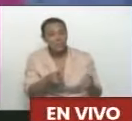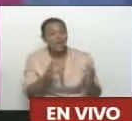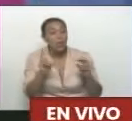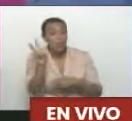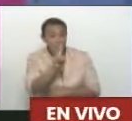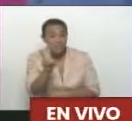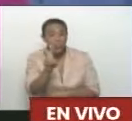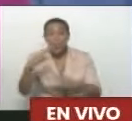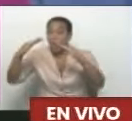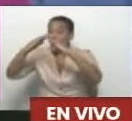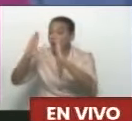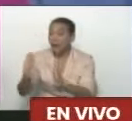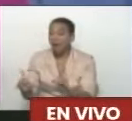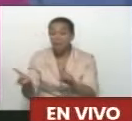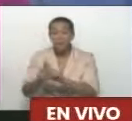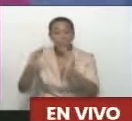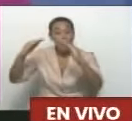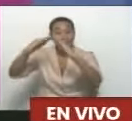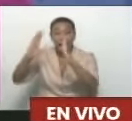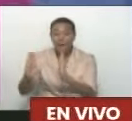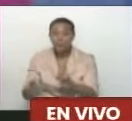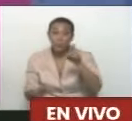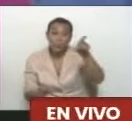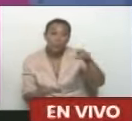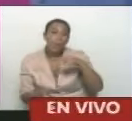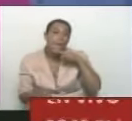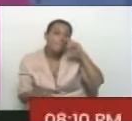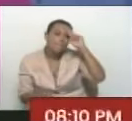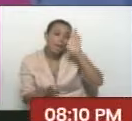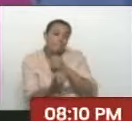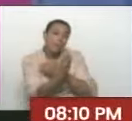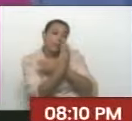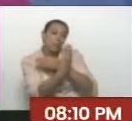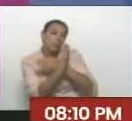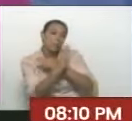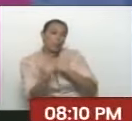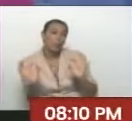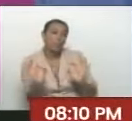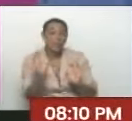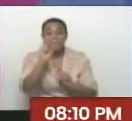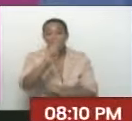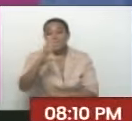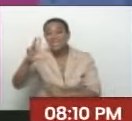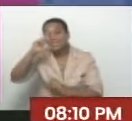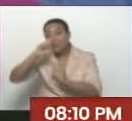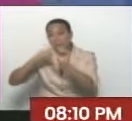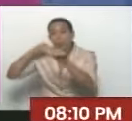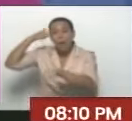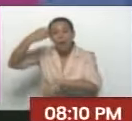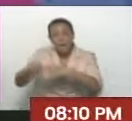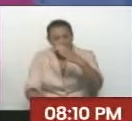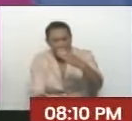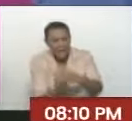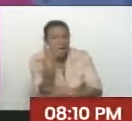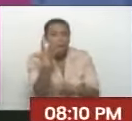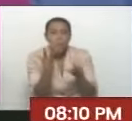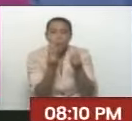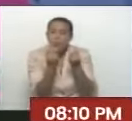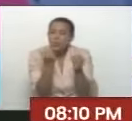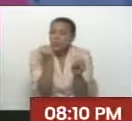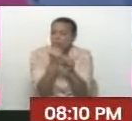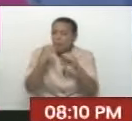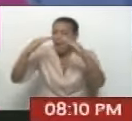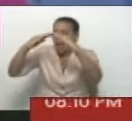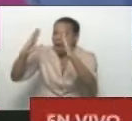Venezuela como nuestra casa. Y a usted como un padre protector. Y ver que durante estos 25 años hemos construido tanto en esta